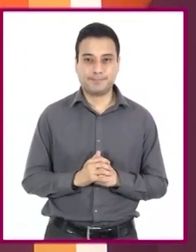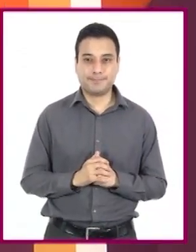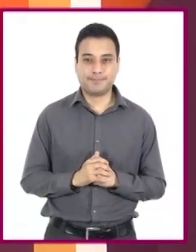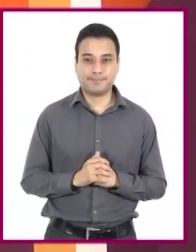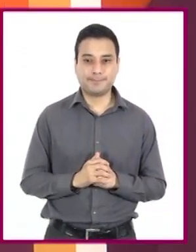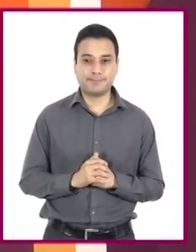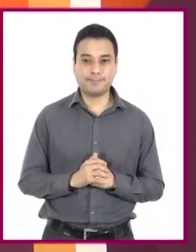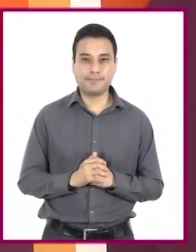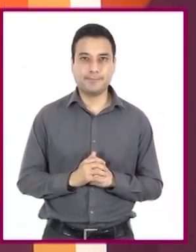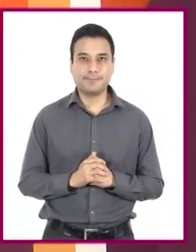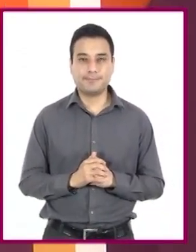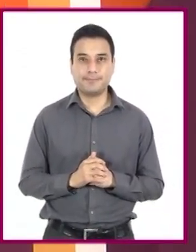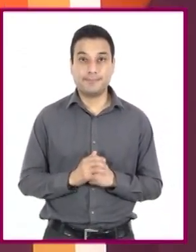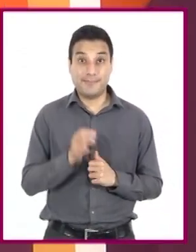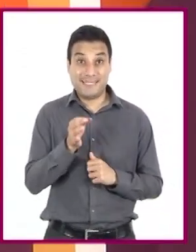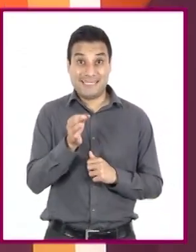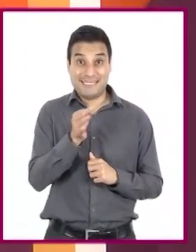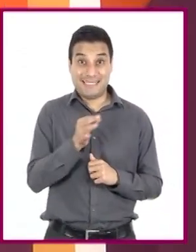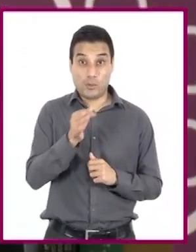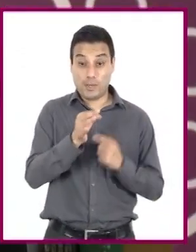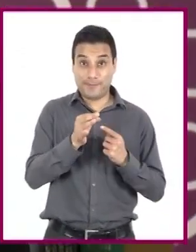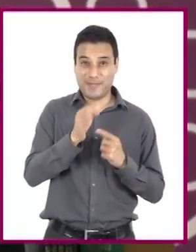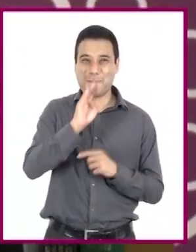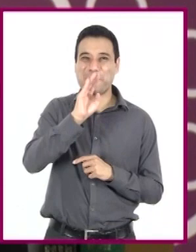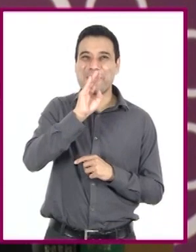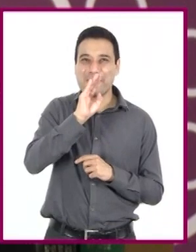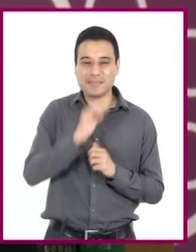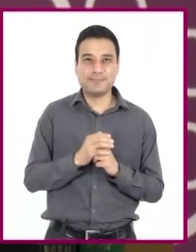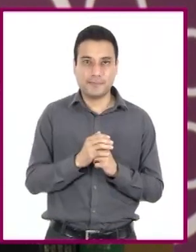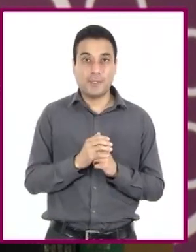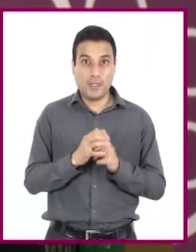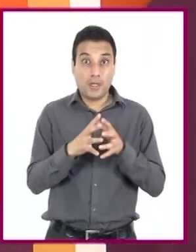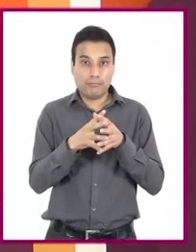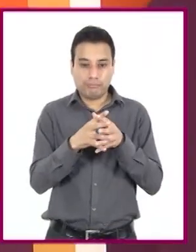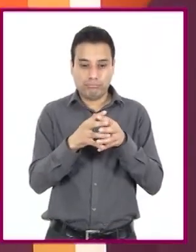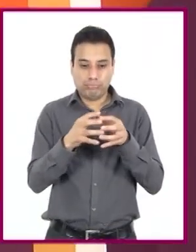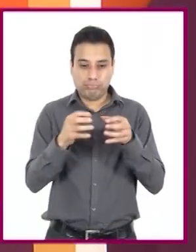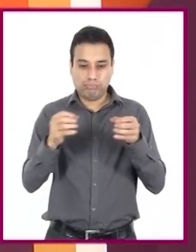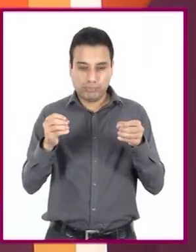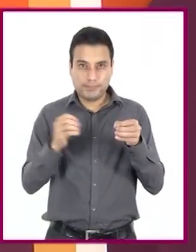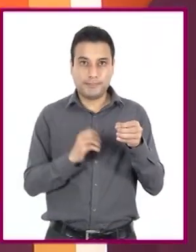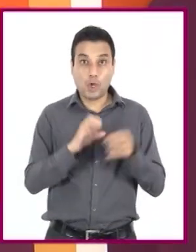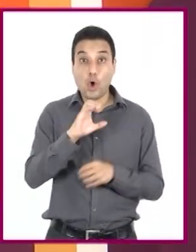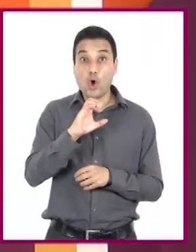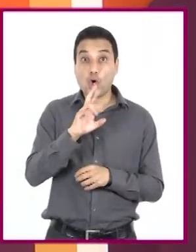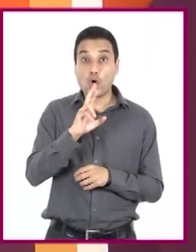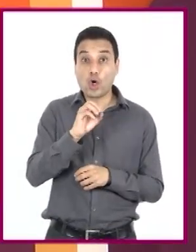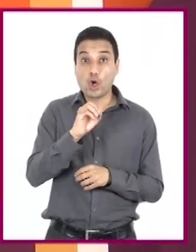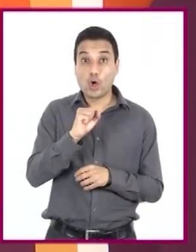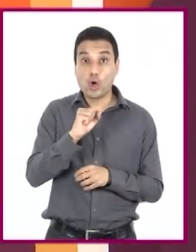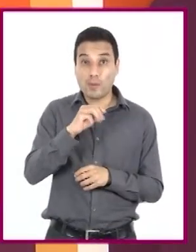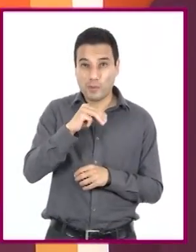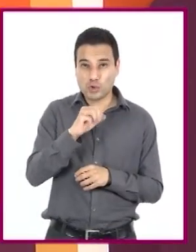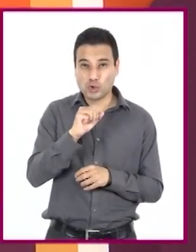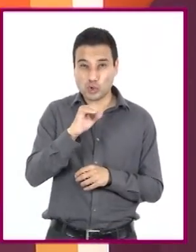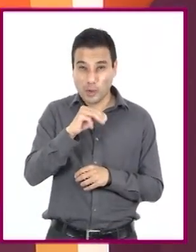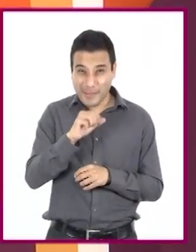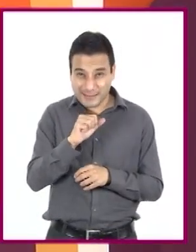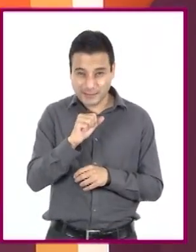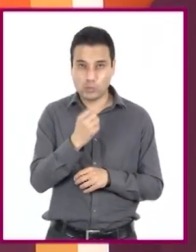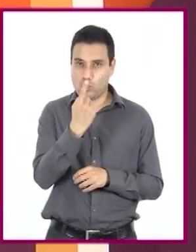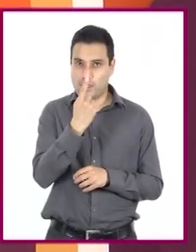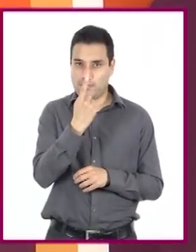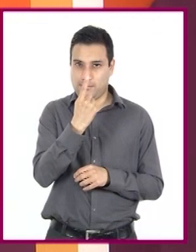Aquí, la célula madre se divide 2 veces, pero los cromosomas se replican una sola vez. El